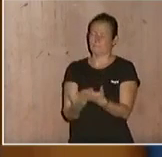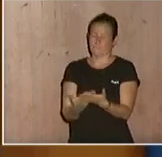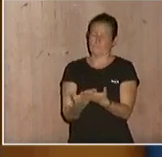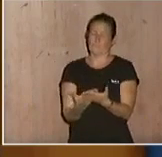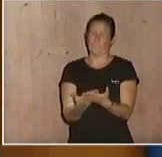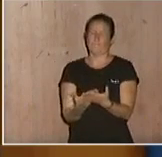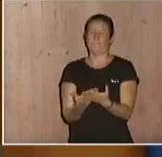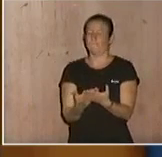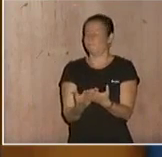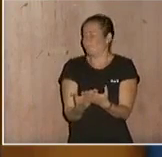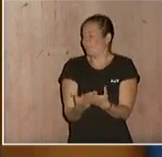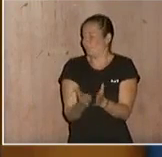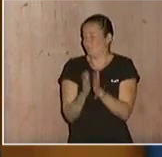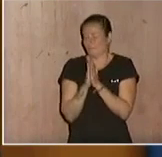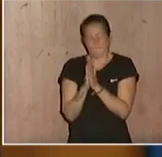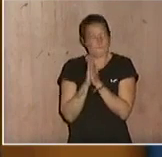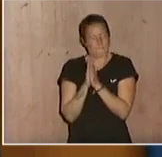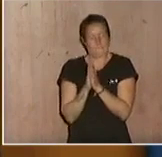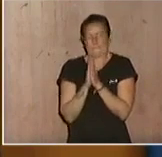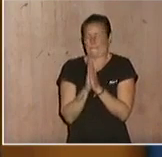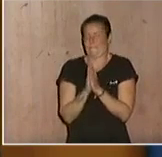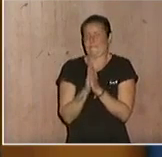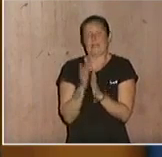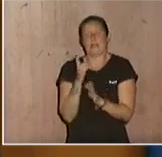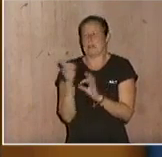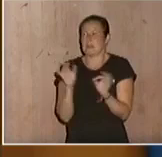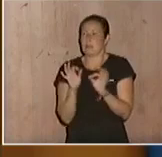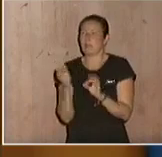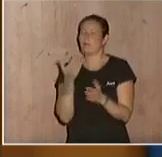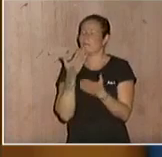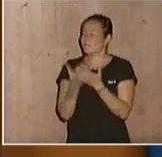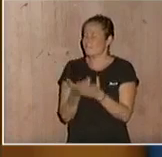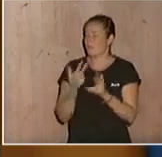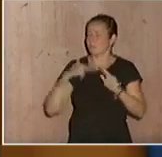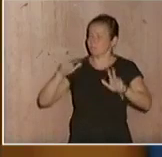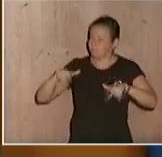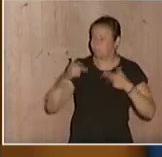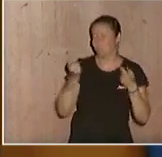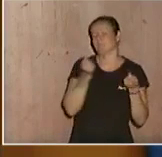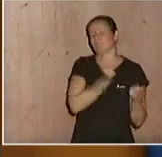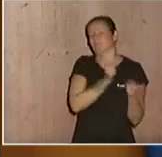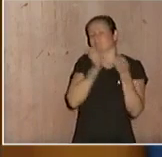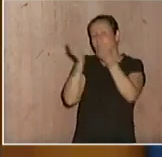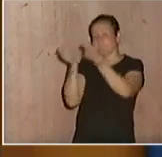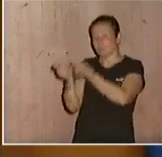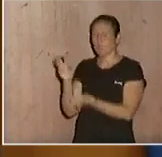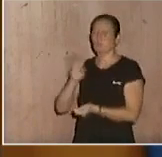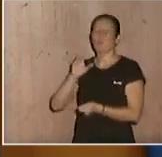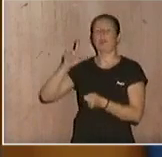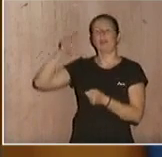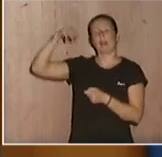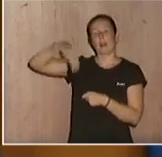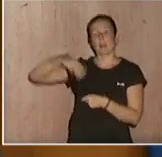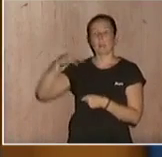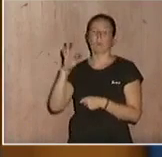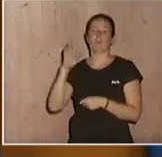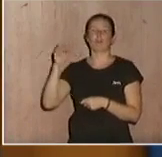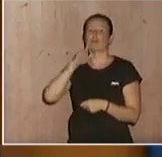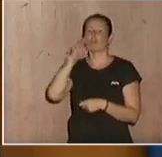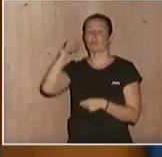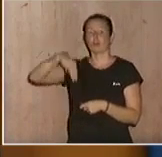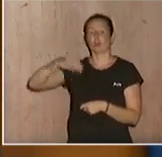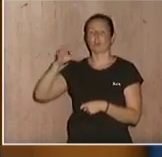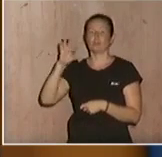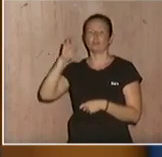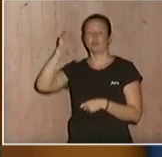y encarecidamente ruego que se otorgue y confiera al doctor William Thompson el supremo grado